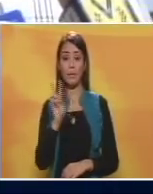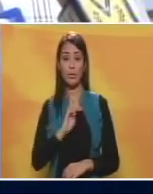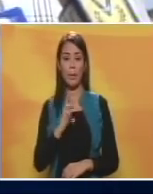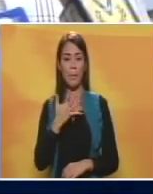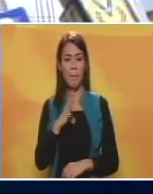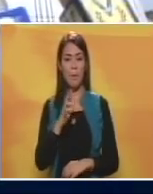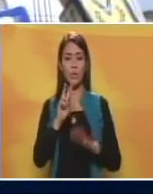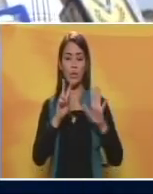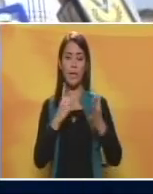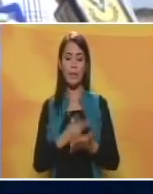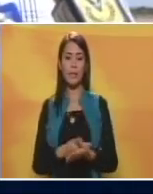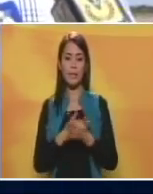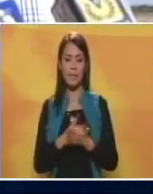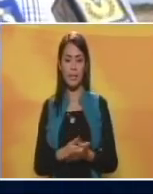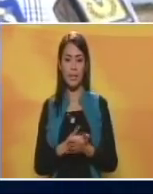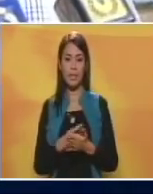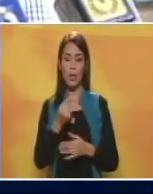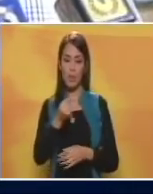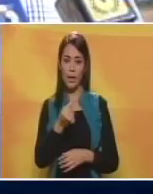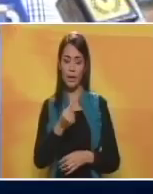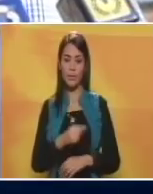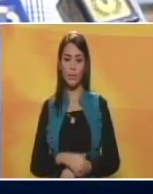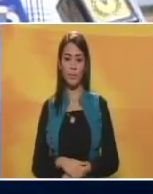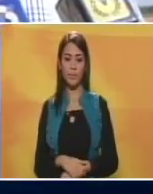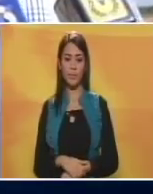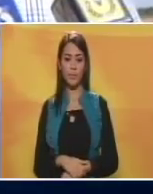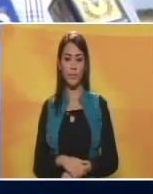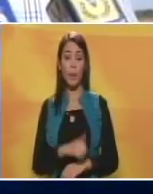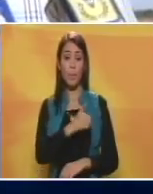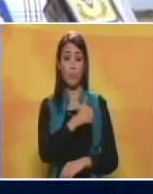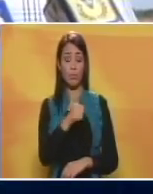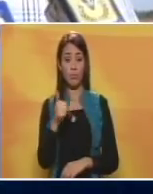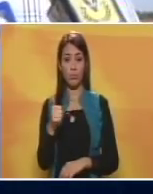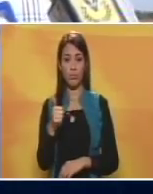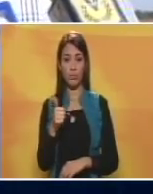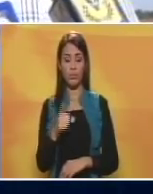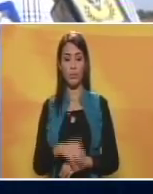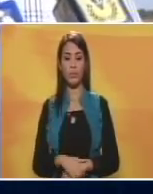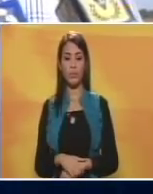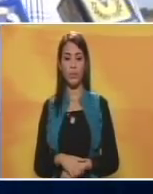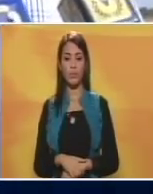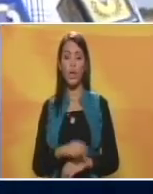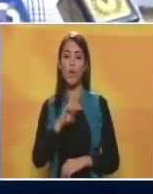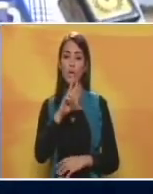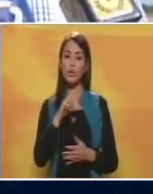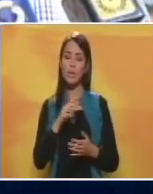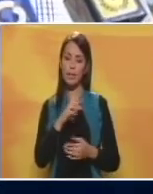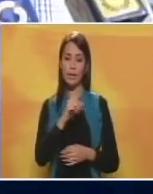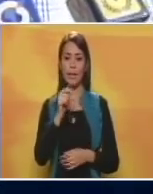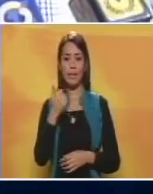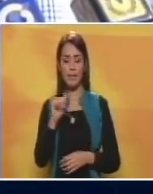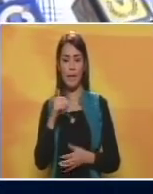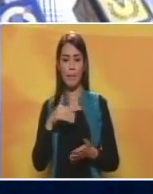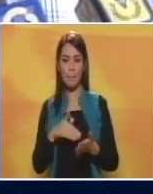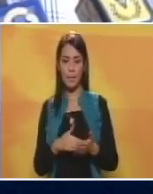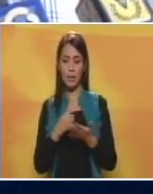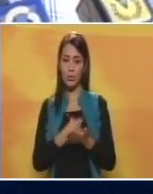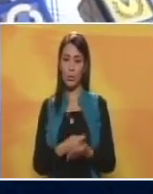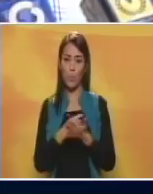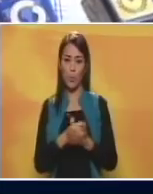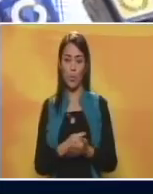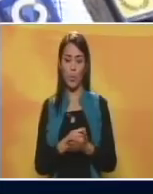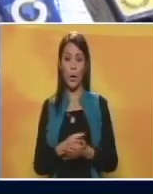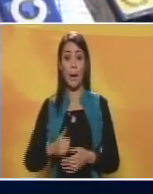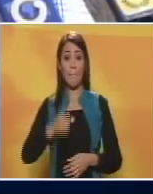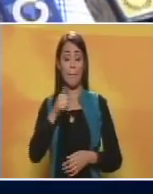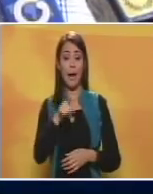de 7 kilos de granos leguminosos por habitante año, 210.000 toneladas. La mayor parte de ese